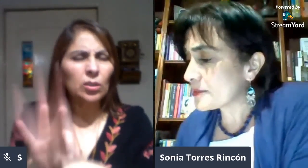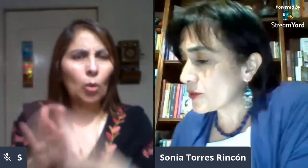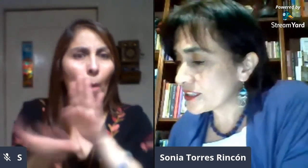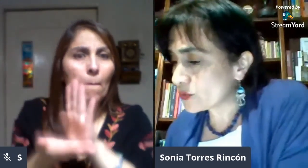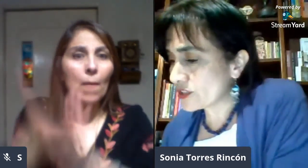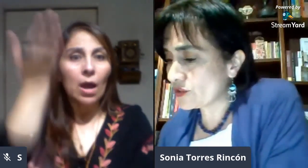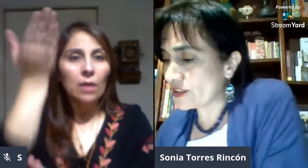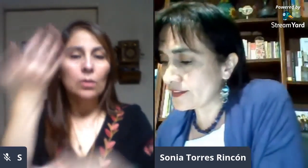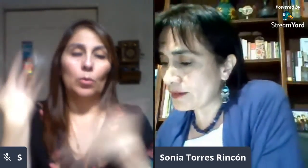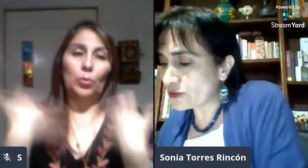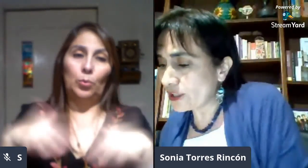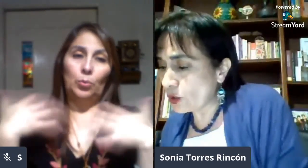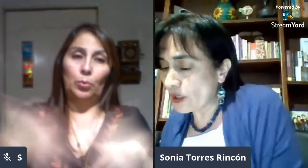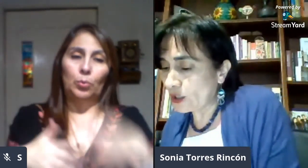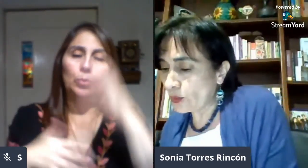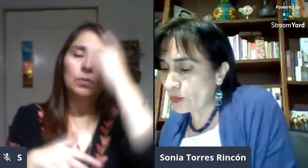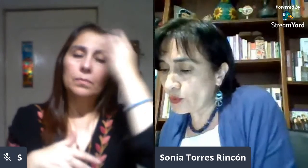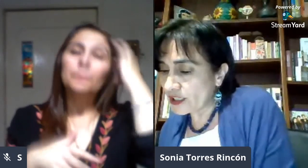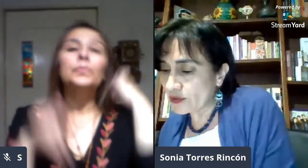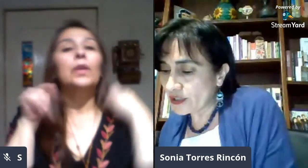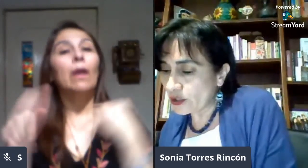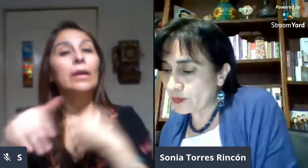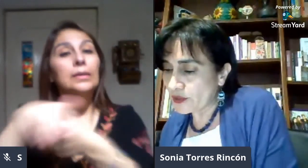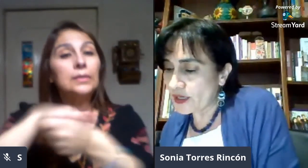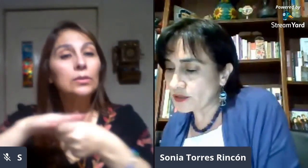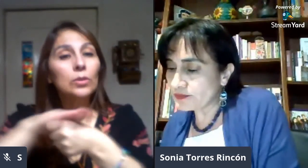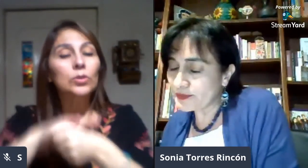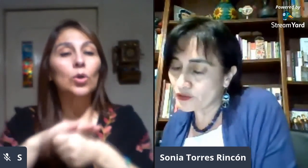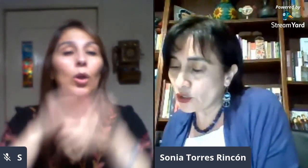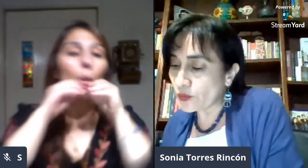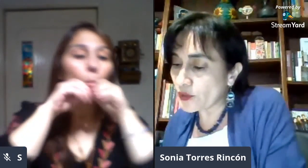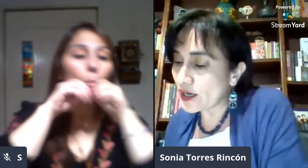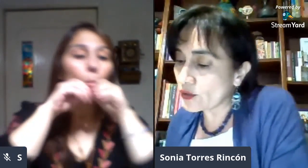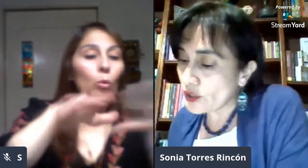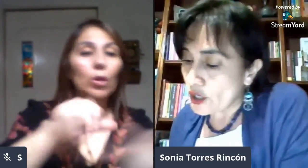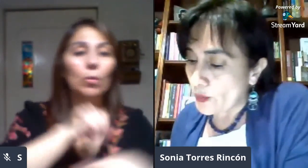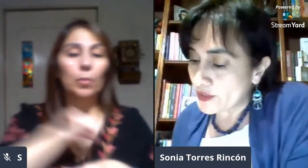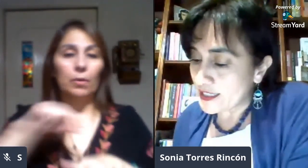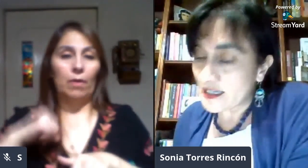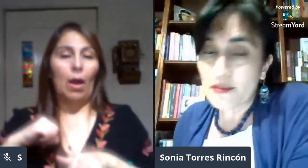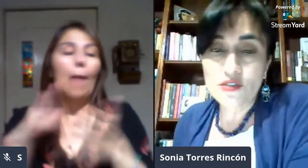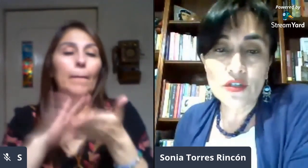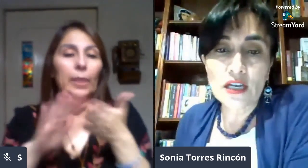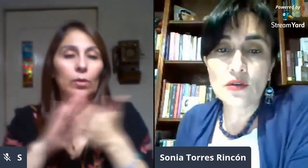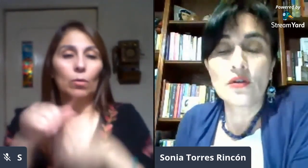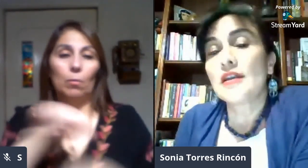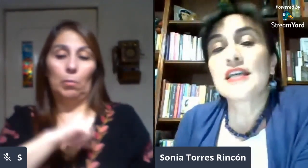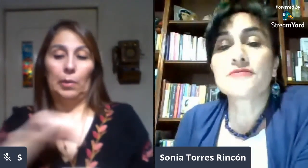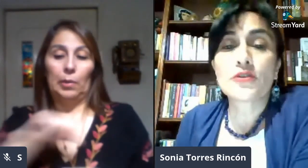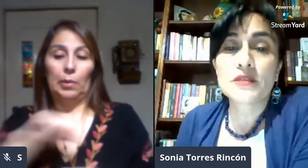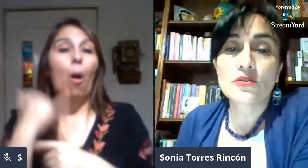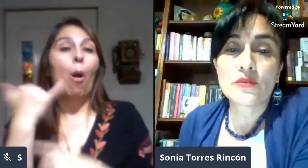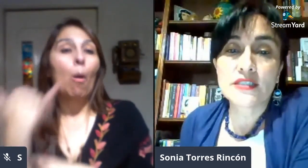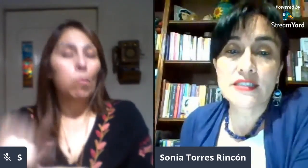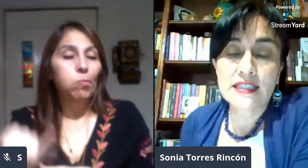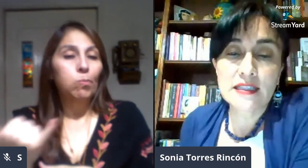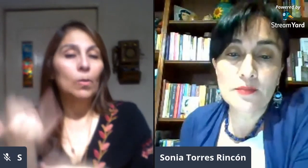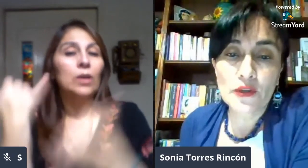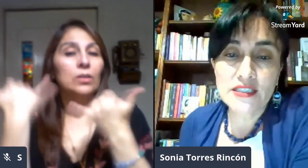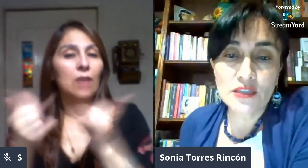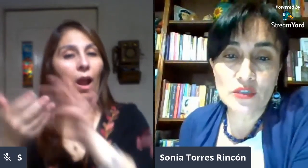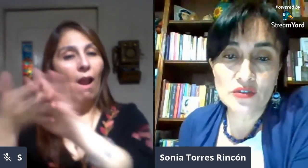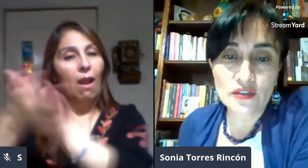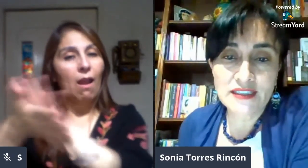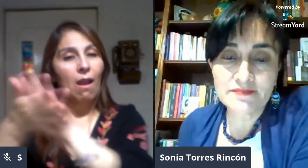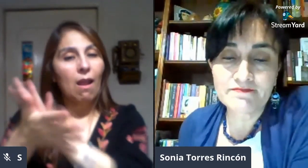Frente a este tipo de situaciones, digamos, en lo público y en lo privado, en lo privado, pues ya se ha mencionado las formas como este